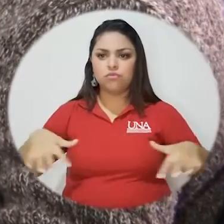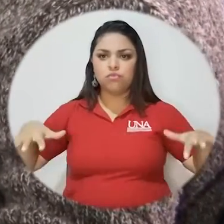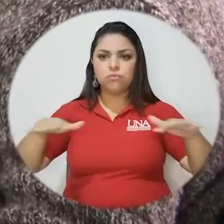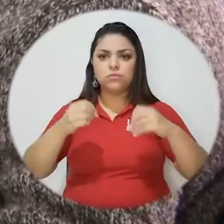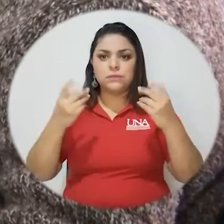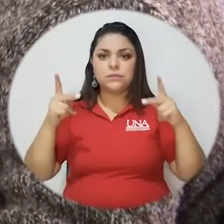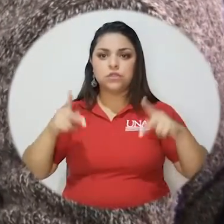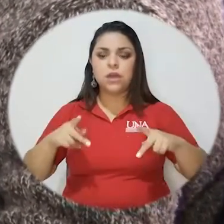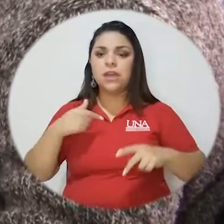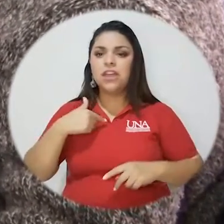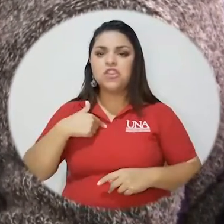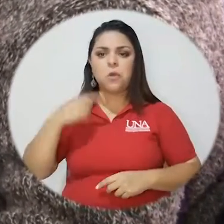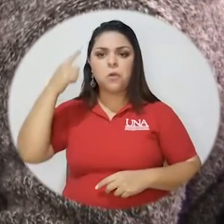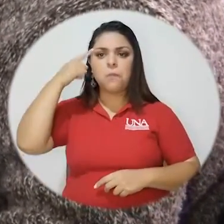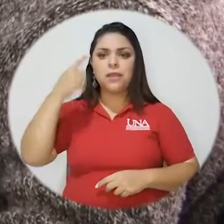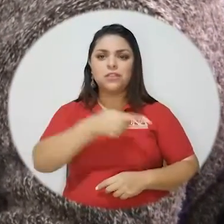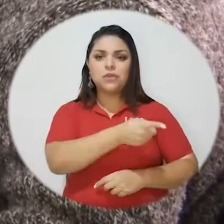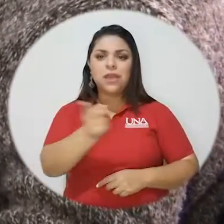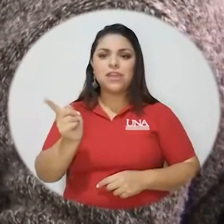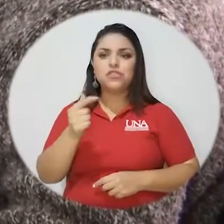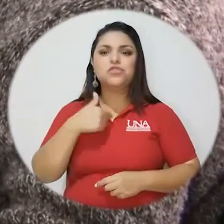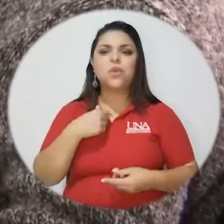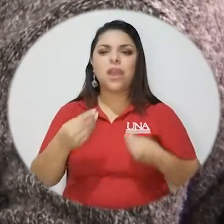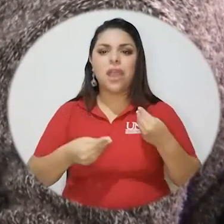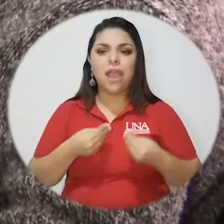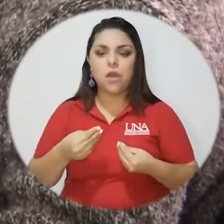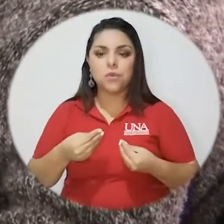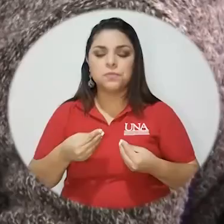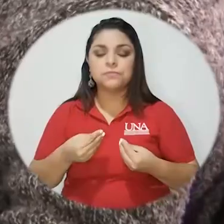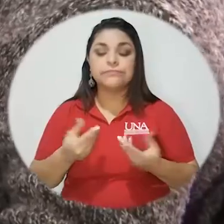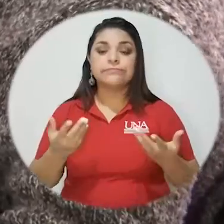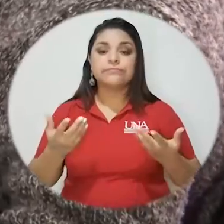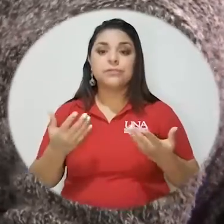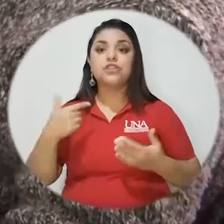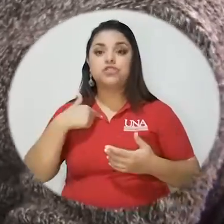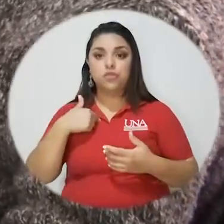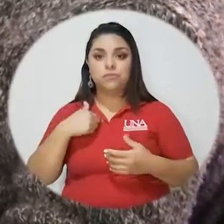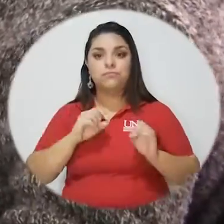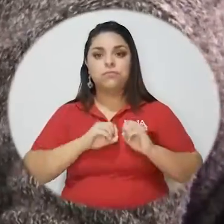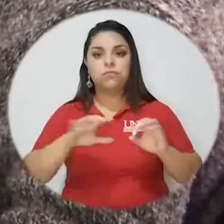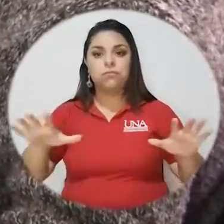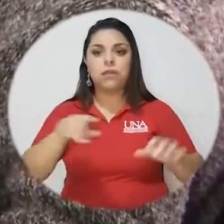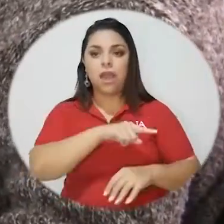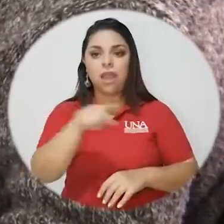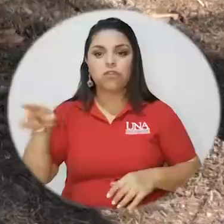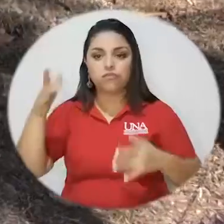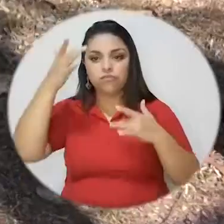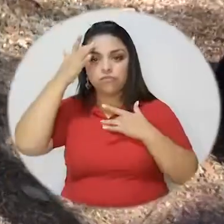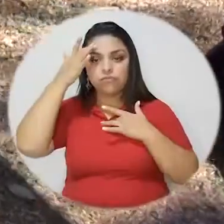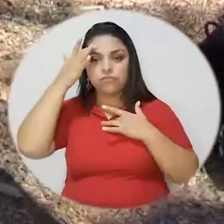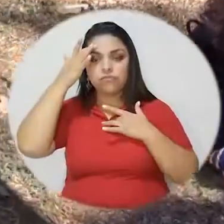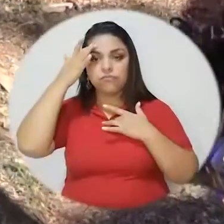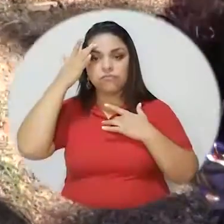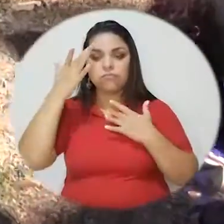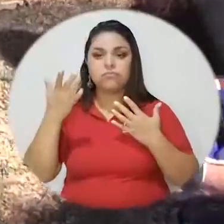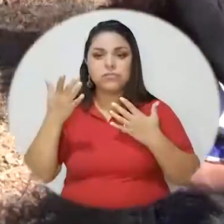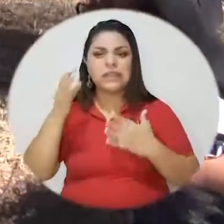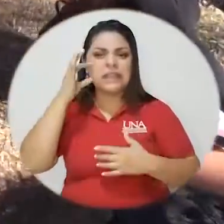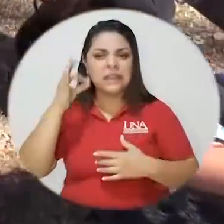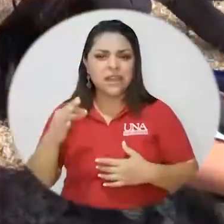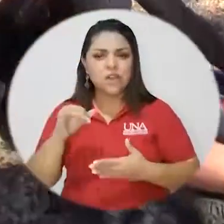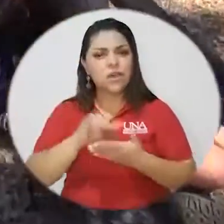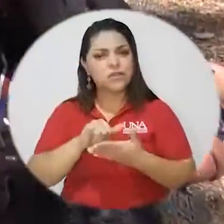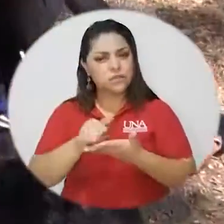también asiste. Entonces, si yo no soy solidario con ellos, yo lo que hago es eventualmente contagiarlos a ellos. Yo creo